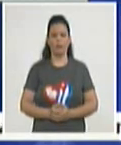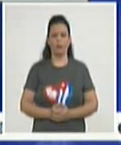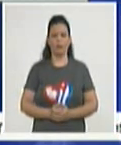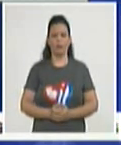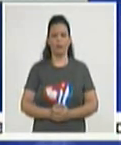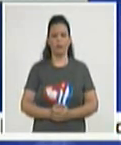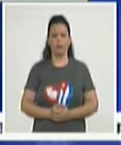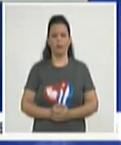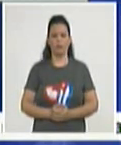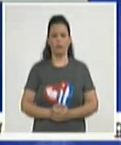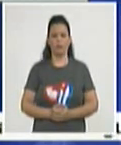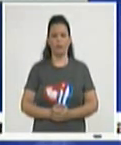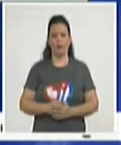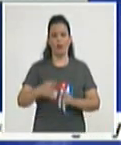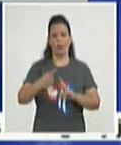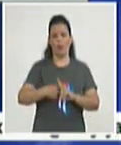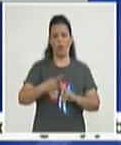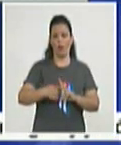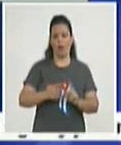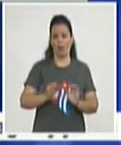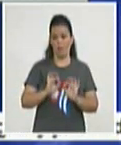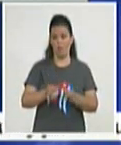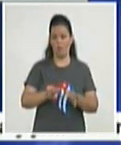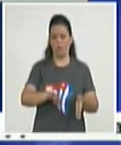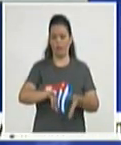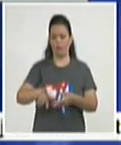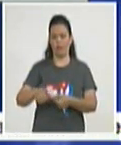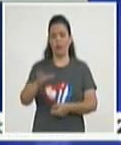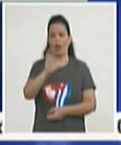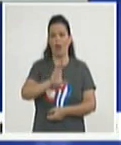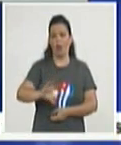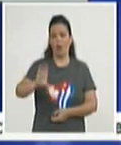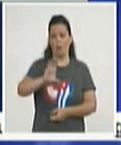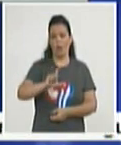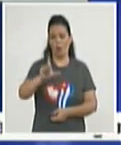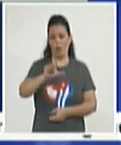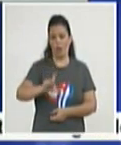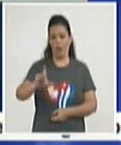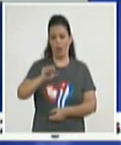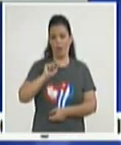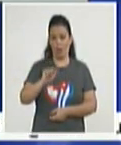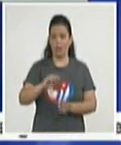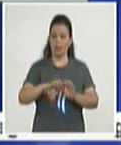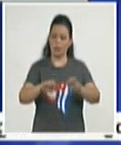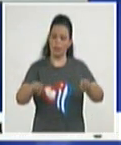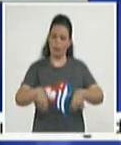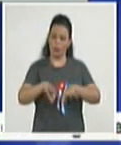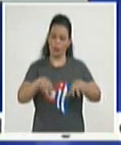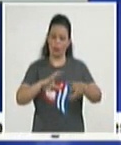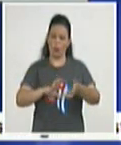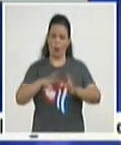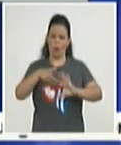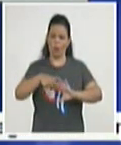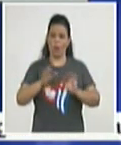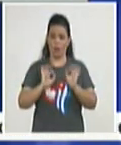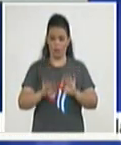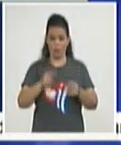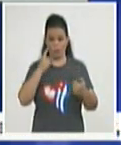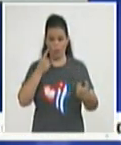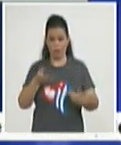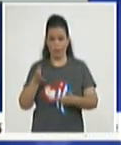la provincia de Camagüey, otra provincia que enfrenta una situación compleja, también la curva lo